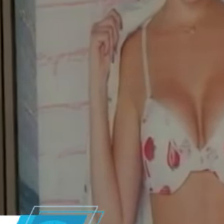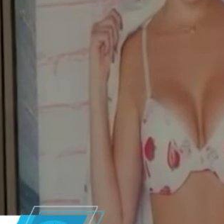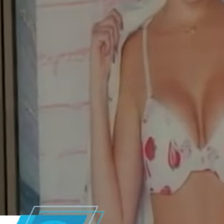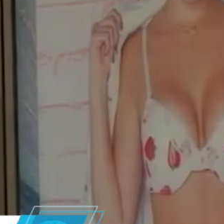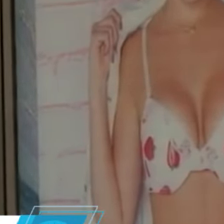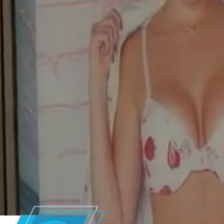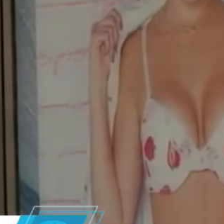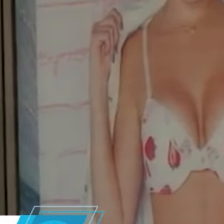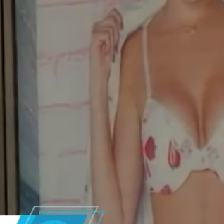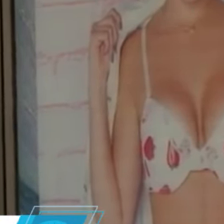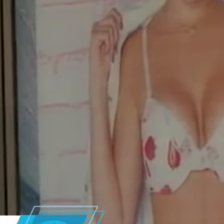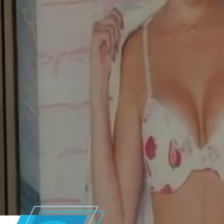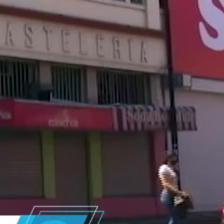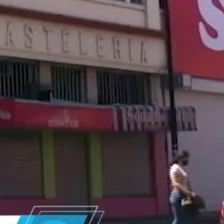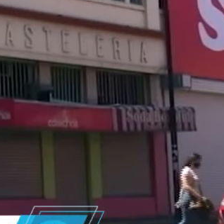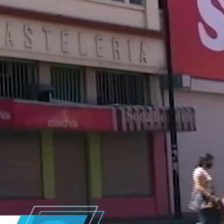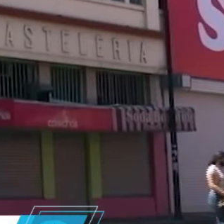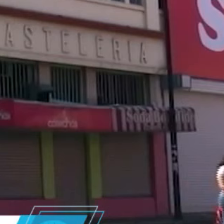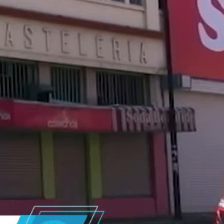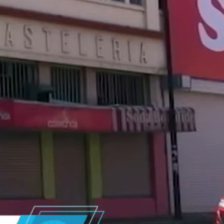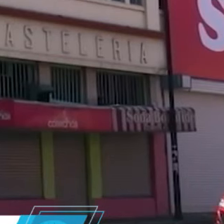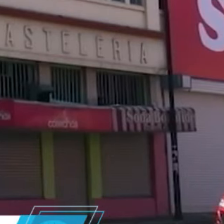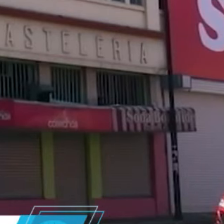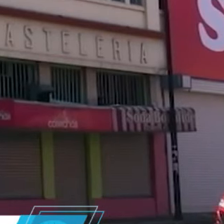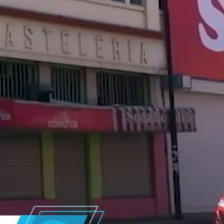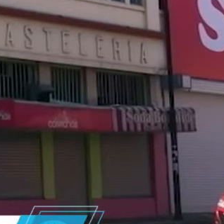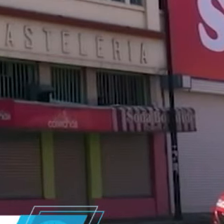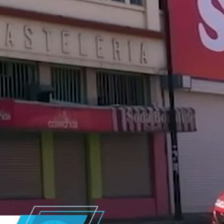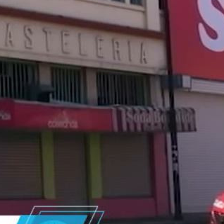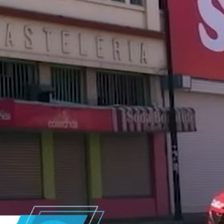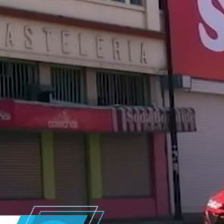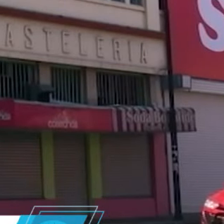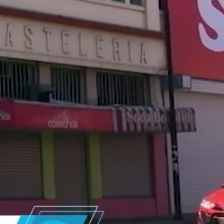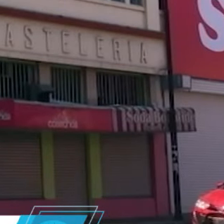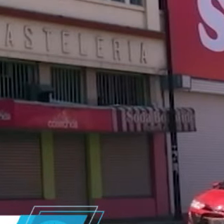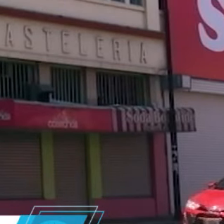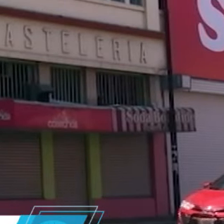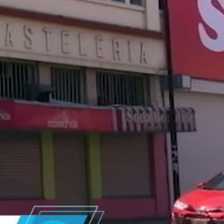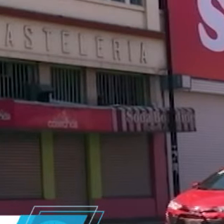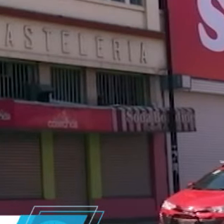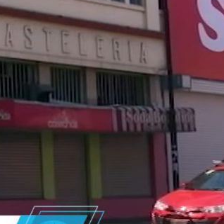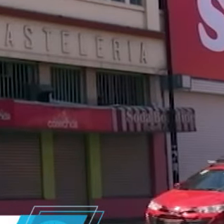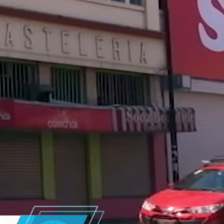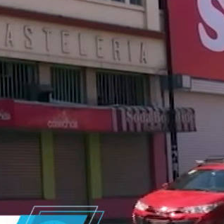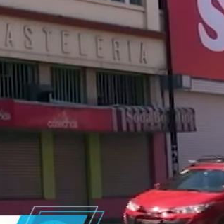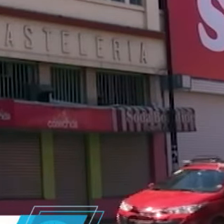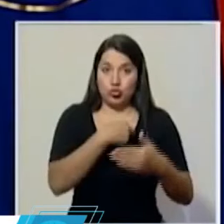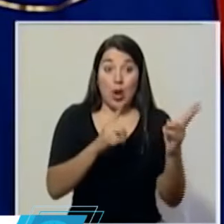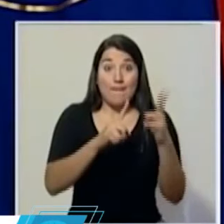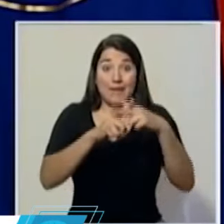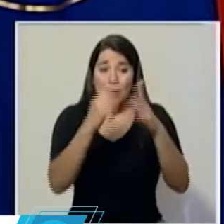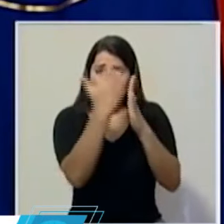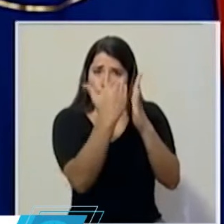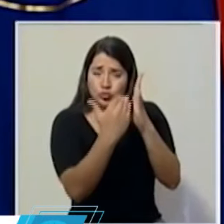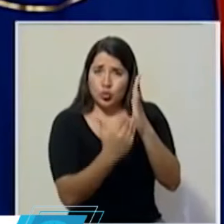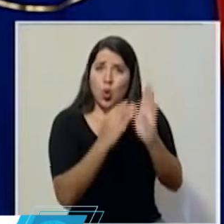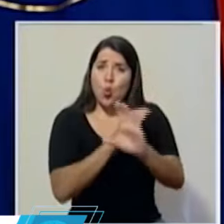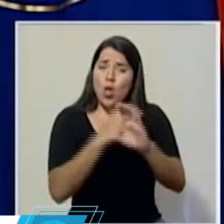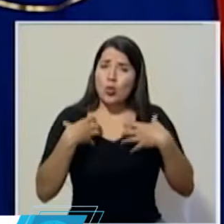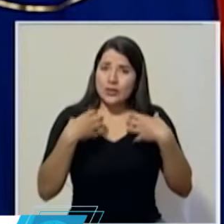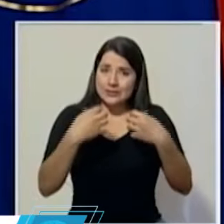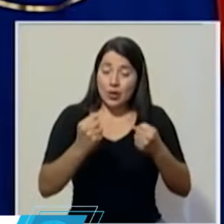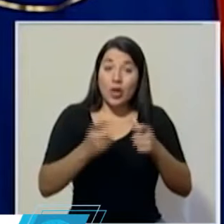domingo 16 de agosto, solo podrán funcionar aquellos establecimientos habilitados por excepción del Ministerio de Salud. Tenemos que entrar a